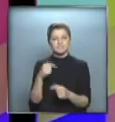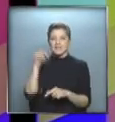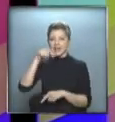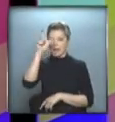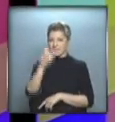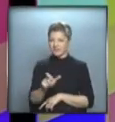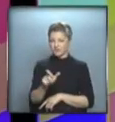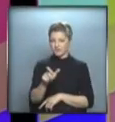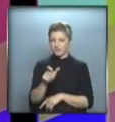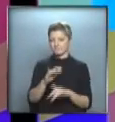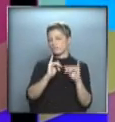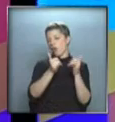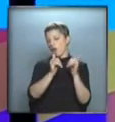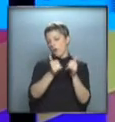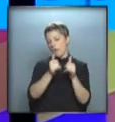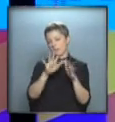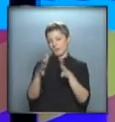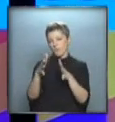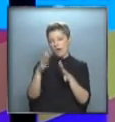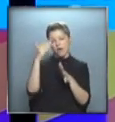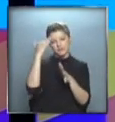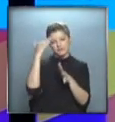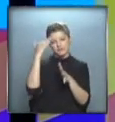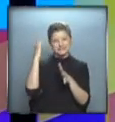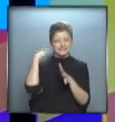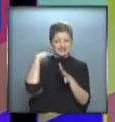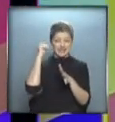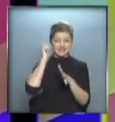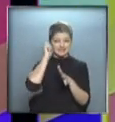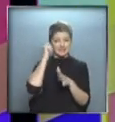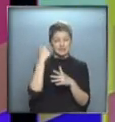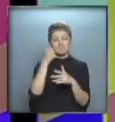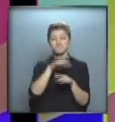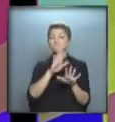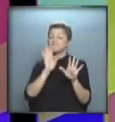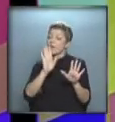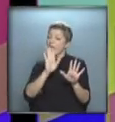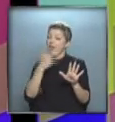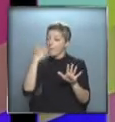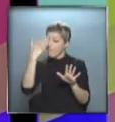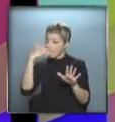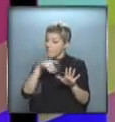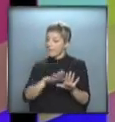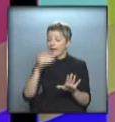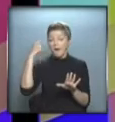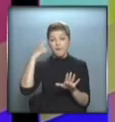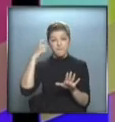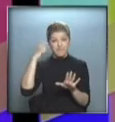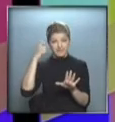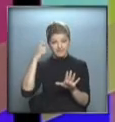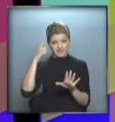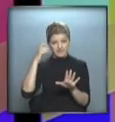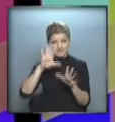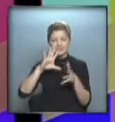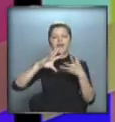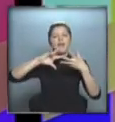hizo es un chico, ¿no? 16 años, con lo cual él tiene tiempo de aprender cuáles son